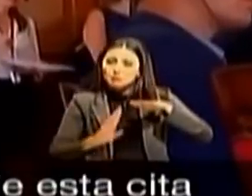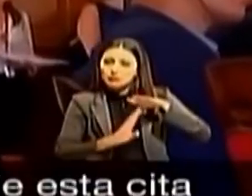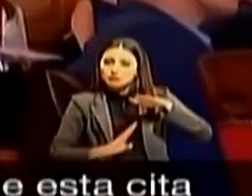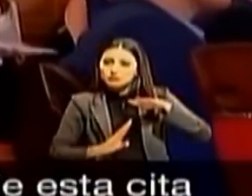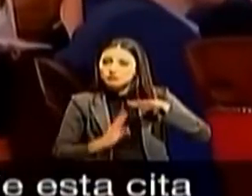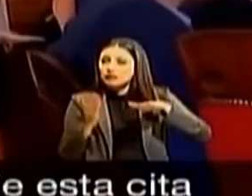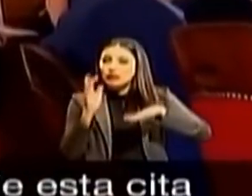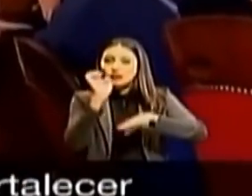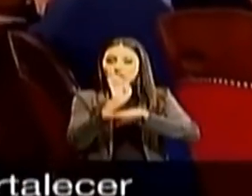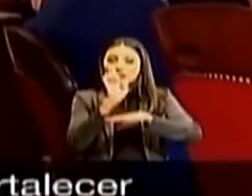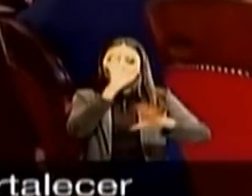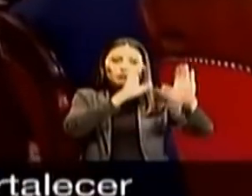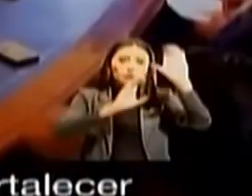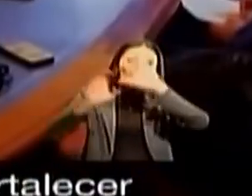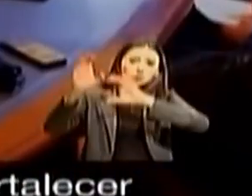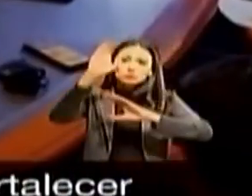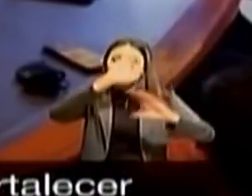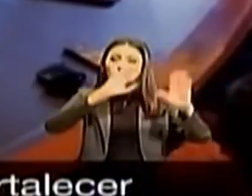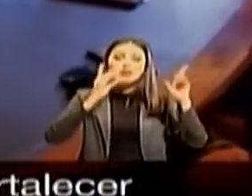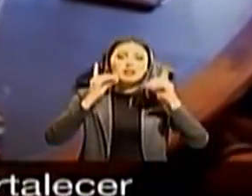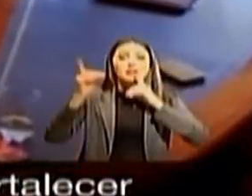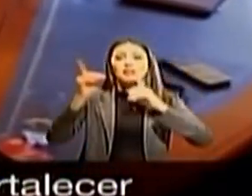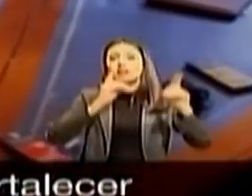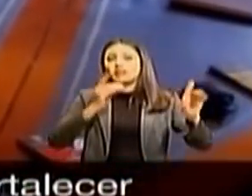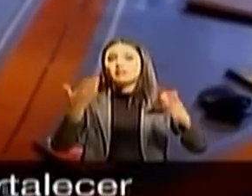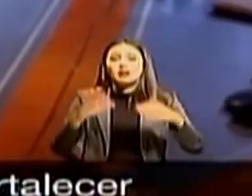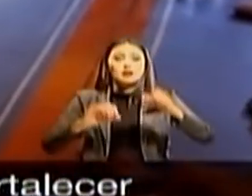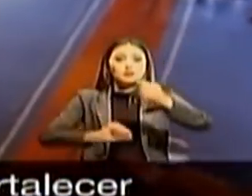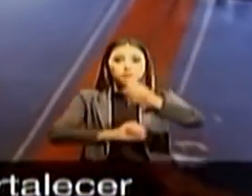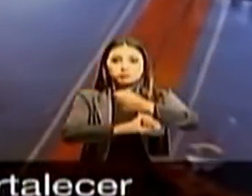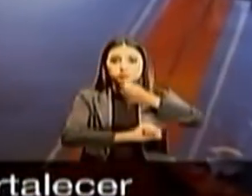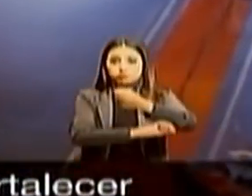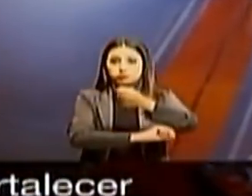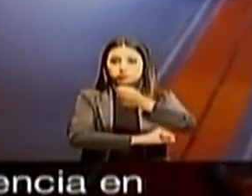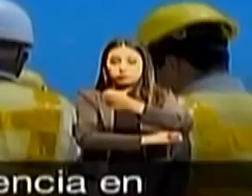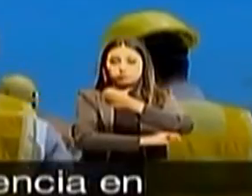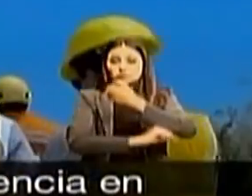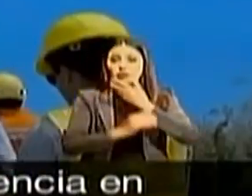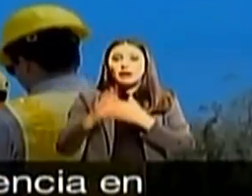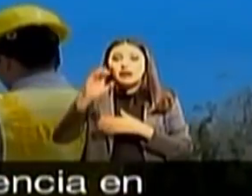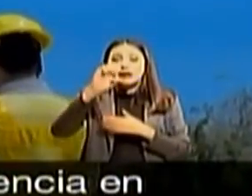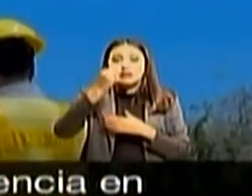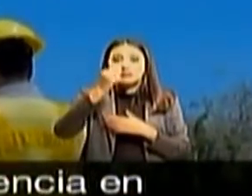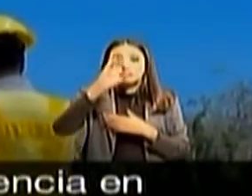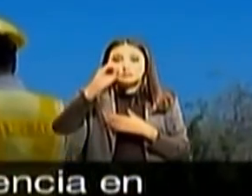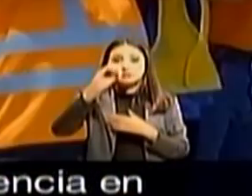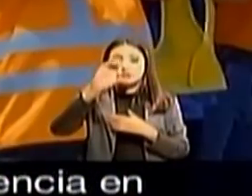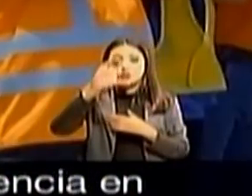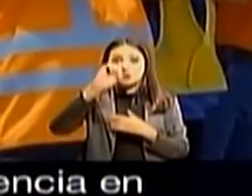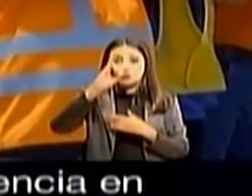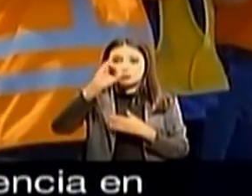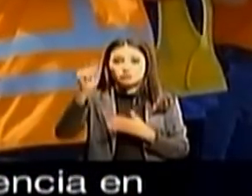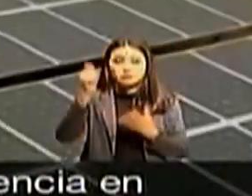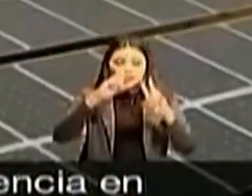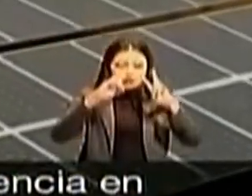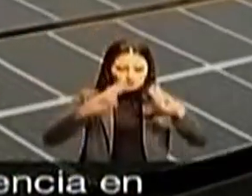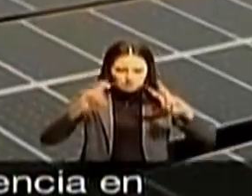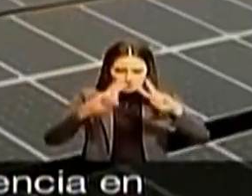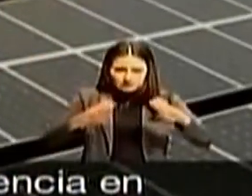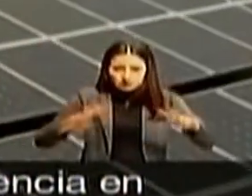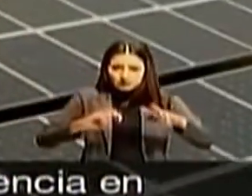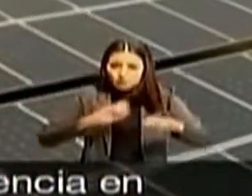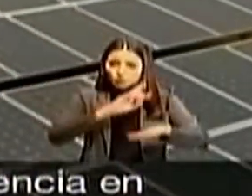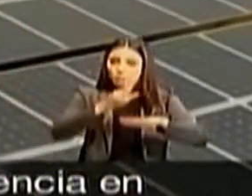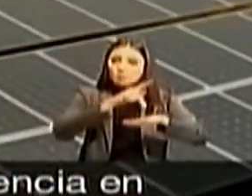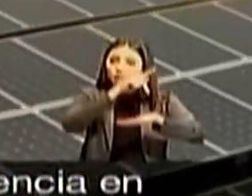que Ecuador busca establecer un espacio de diálogo para fortalecer los nexos con Escocia y aprovechar la amplia experiencia en investigación e